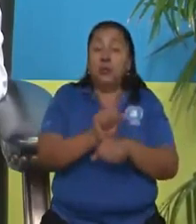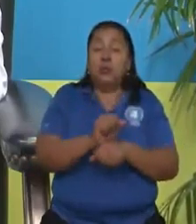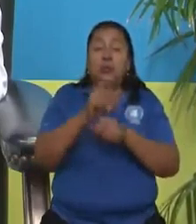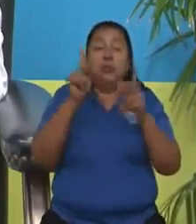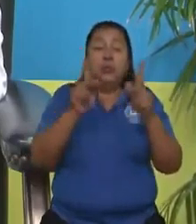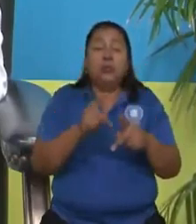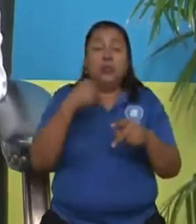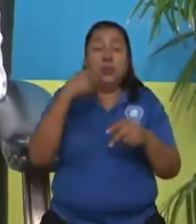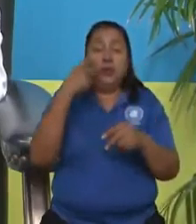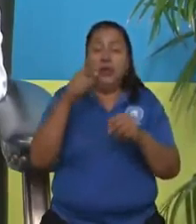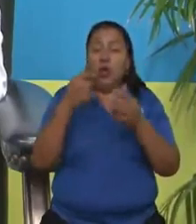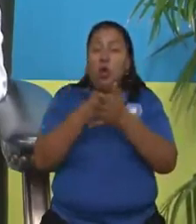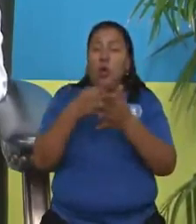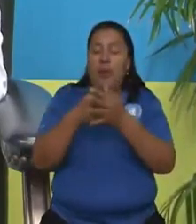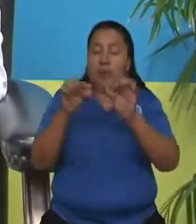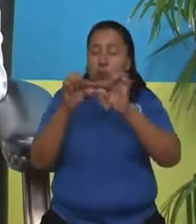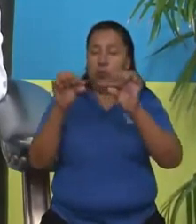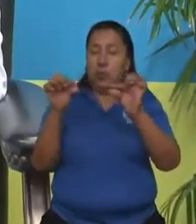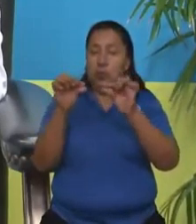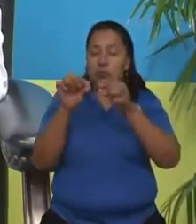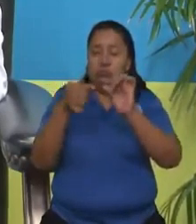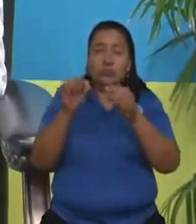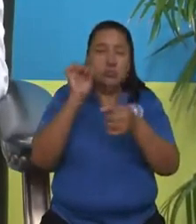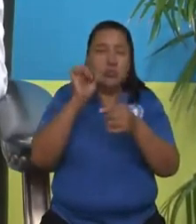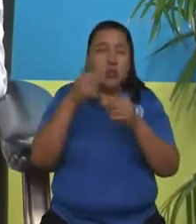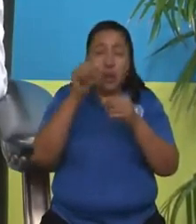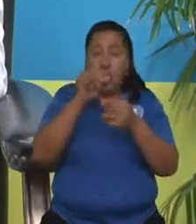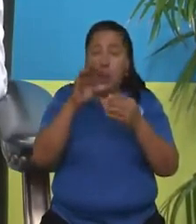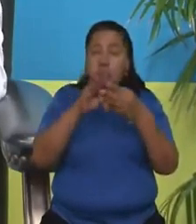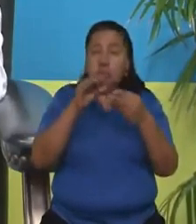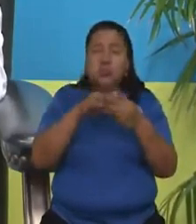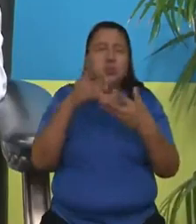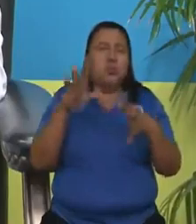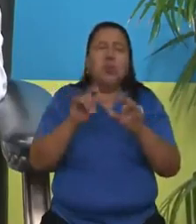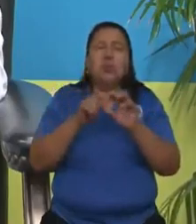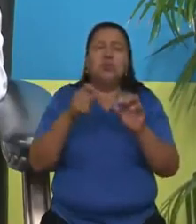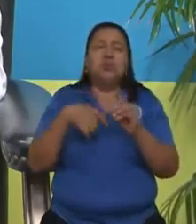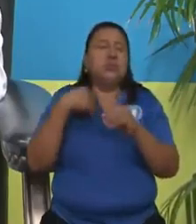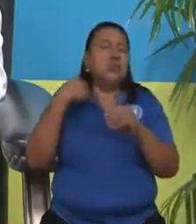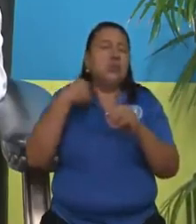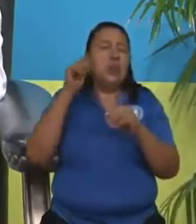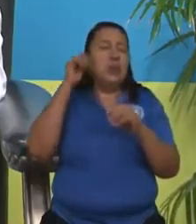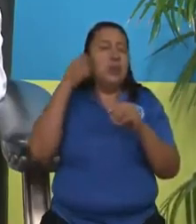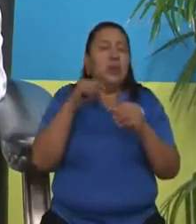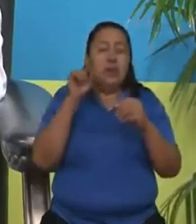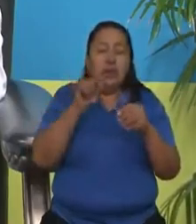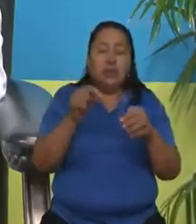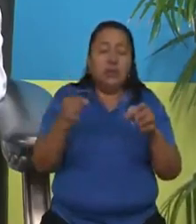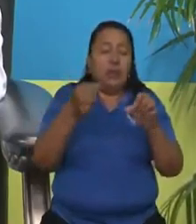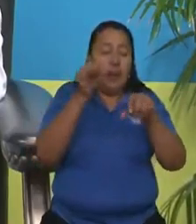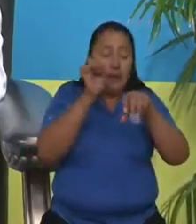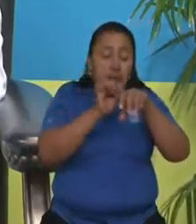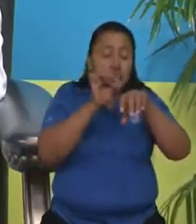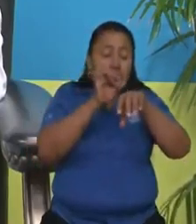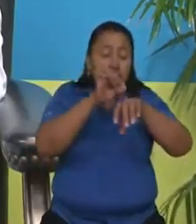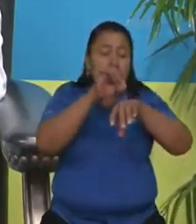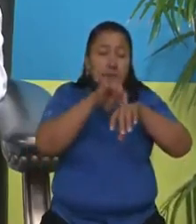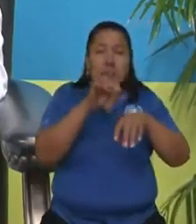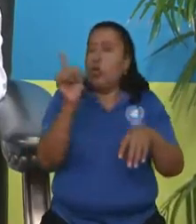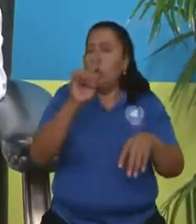Eso tiene que ver con las terminaciones nerviosas, pues, que tenemos distribuidas en el conducto auditivo externo. Entonces, ellos sienten alivio cuando ya se